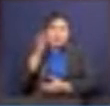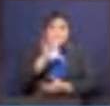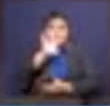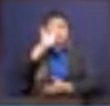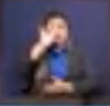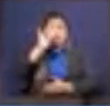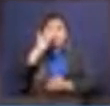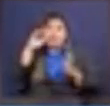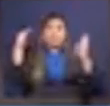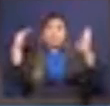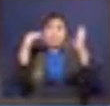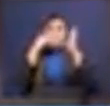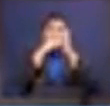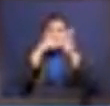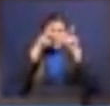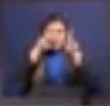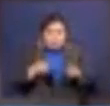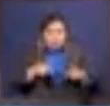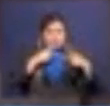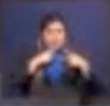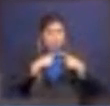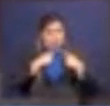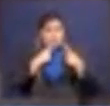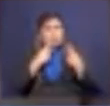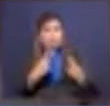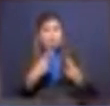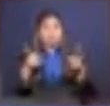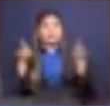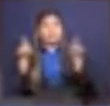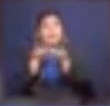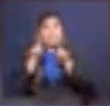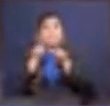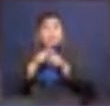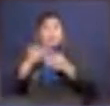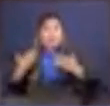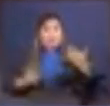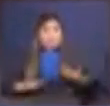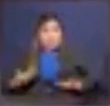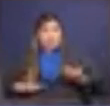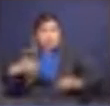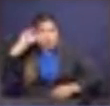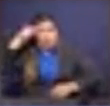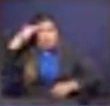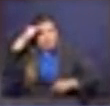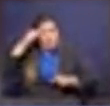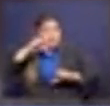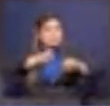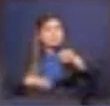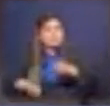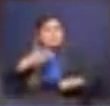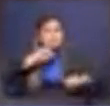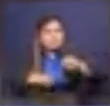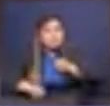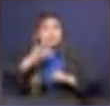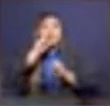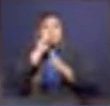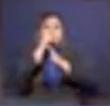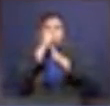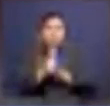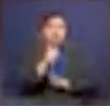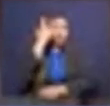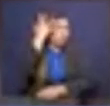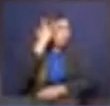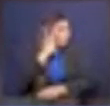7.000 voluntarios y funcionarios, y lo lleva adelante todos los